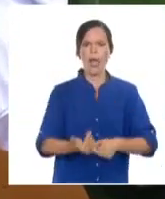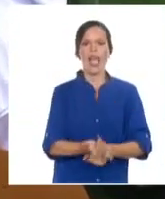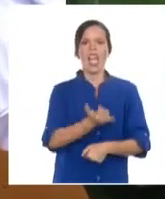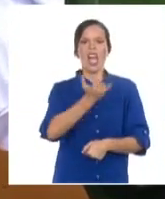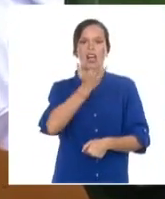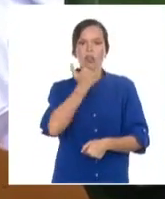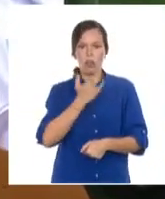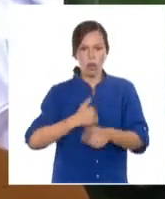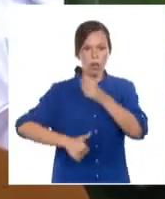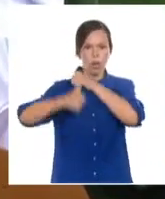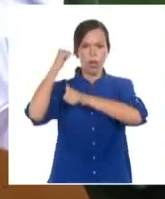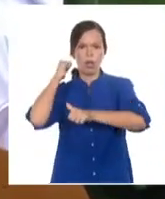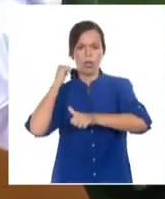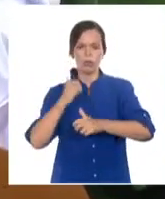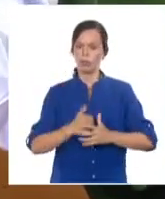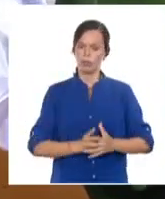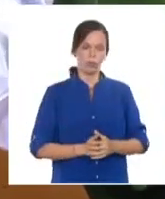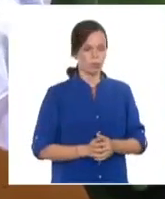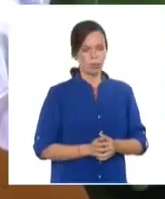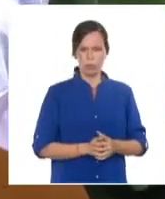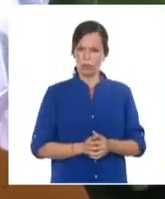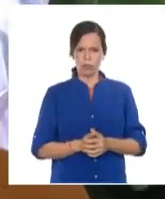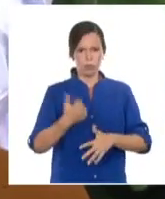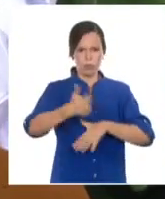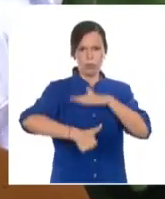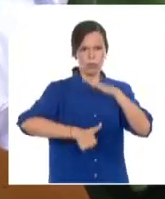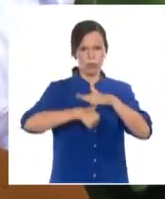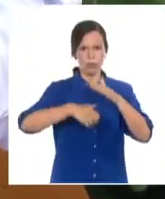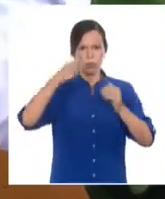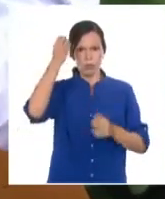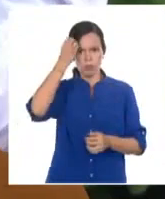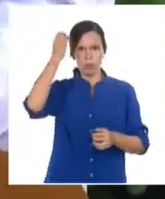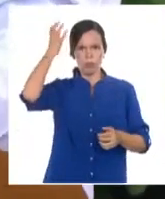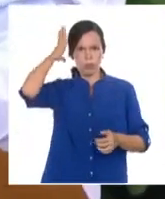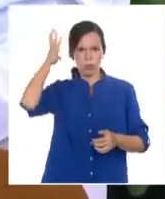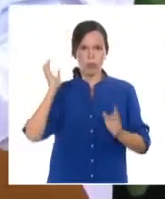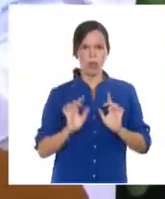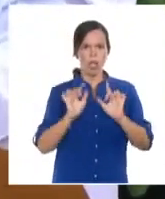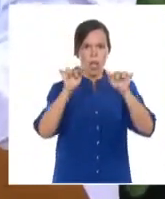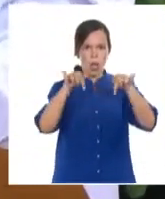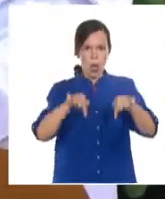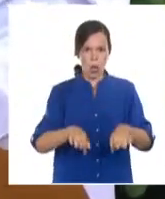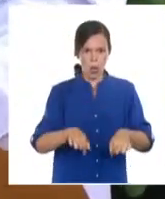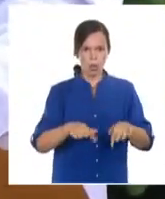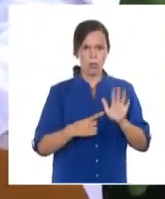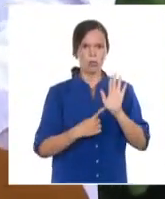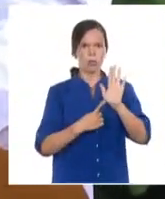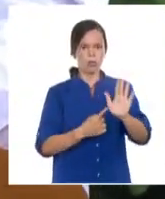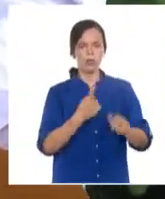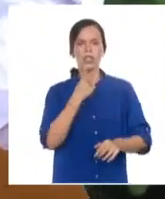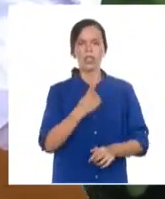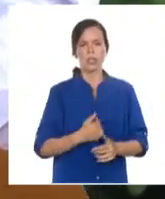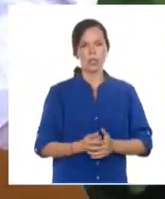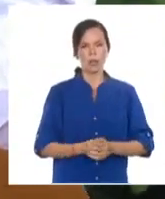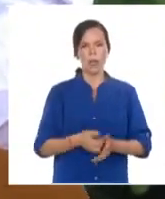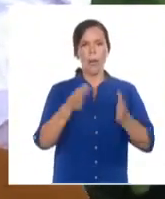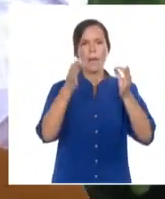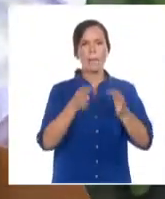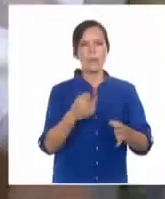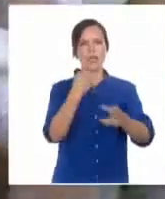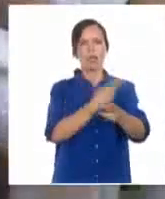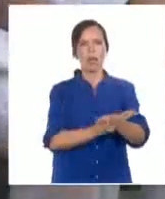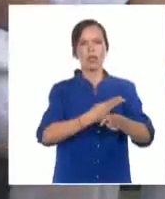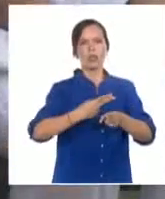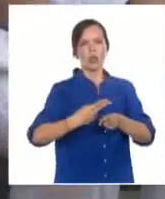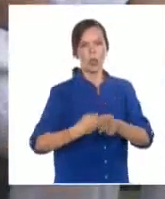compañero Díaz canel en este mismo lugar hace 5 años nos planteó Y cito esa misma historia nos está